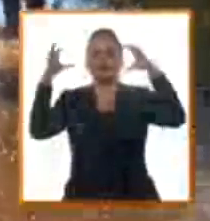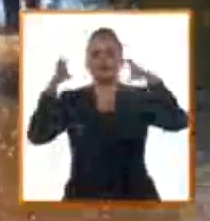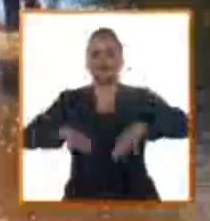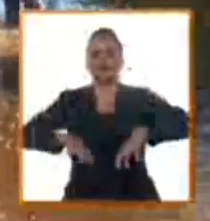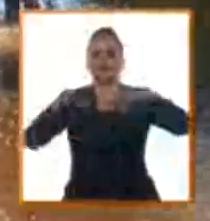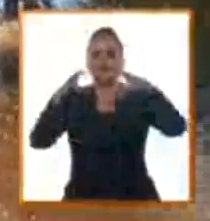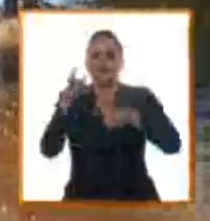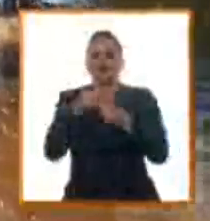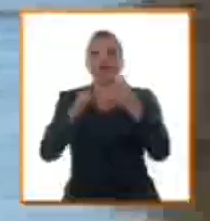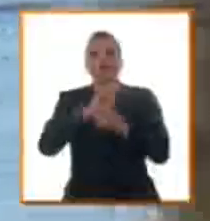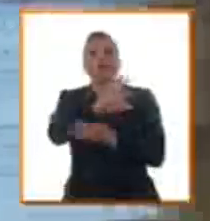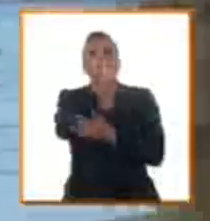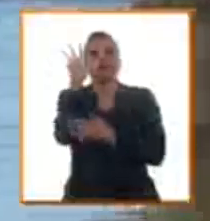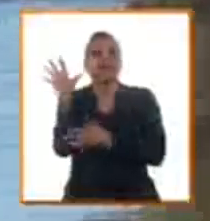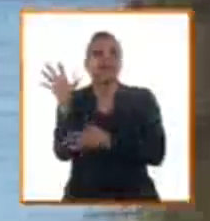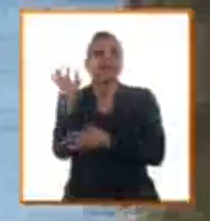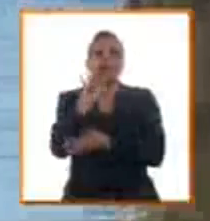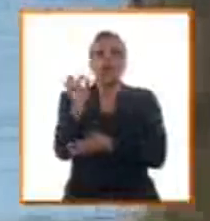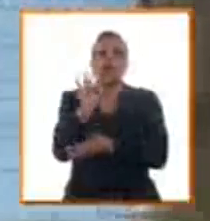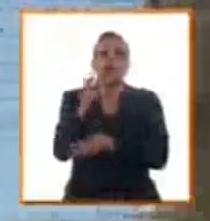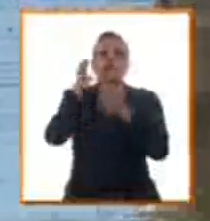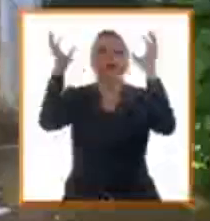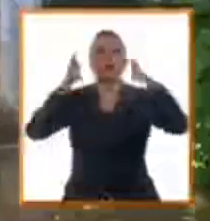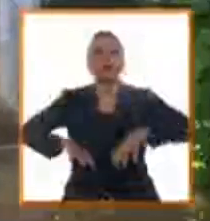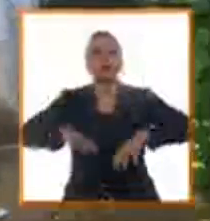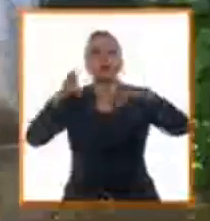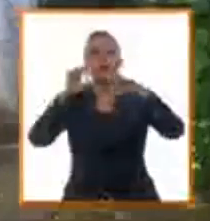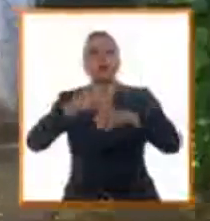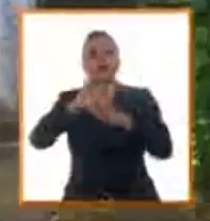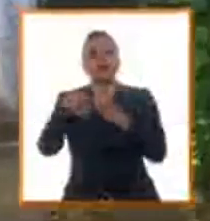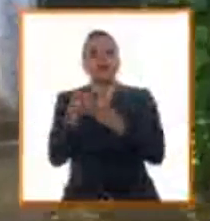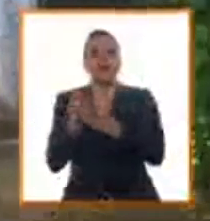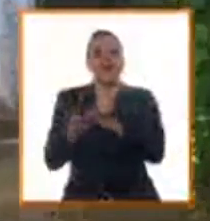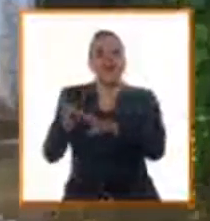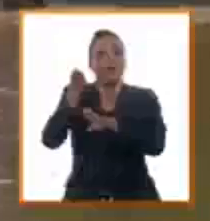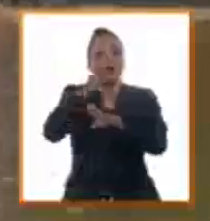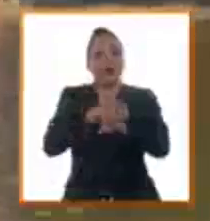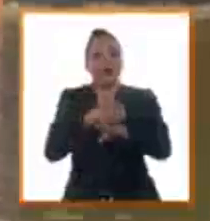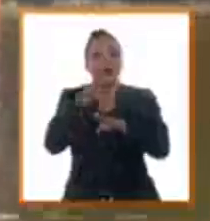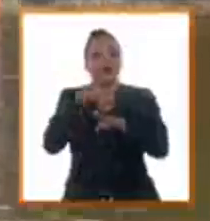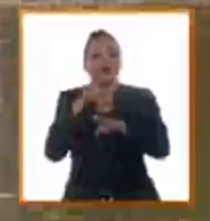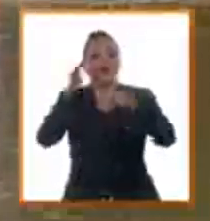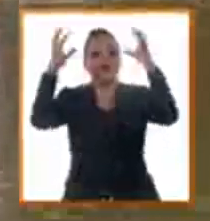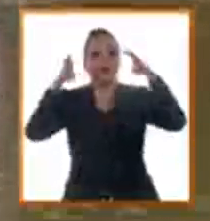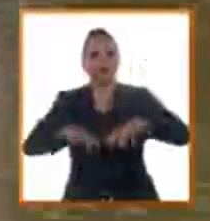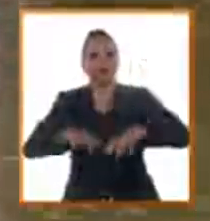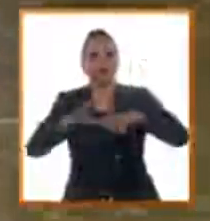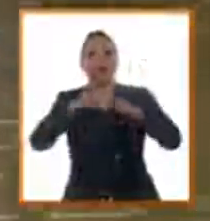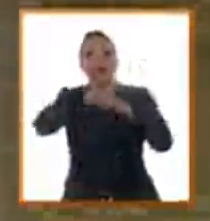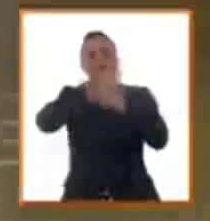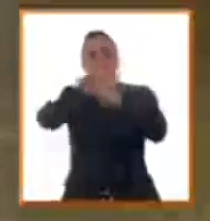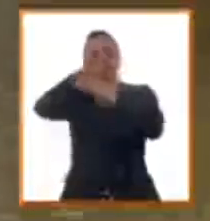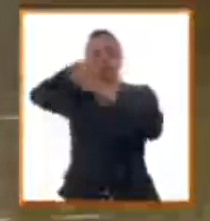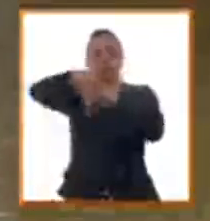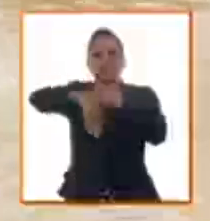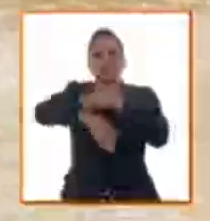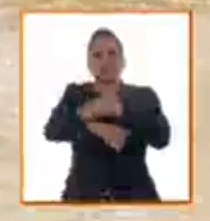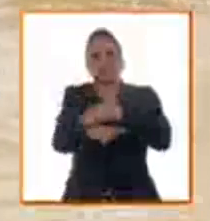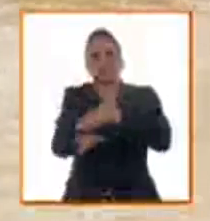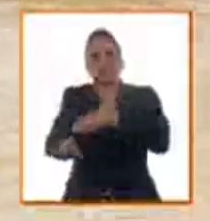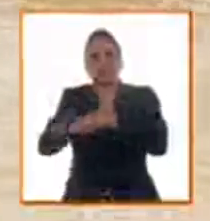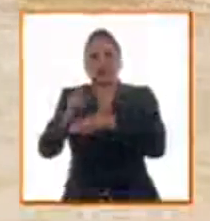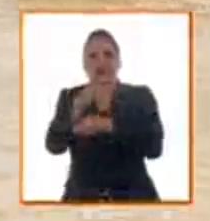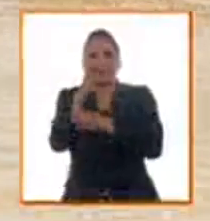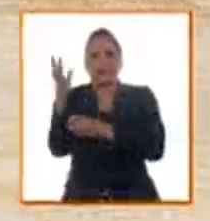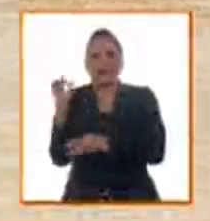cielo estaba despejado, las lluvias intensas de la jornada anterior provocaron escurrimientos y el desbordamiento de un canal de drenaje de